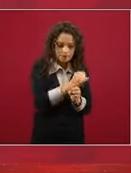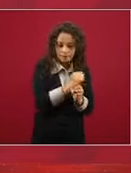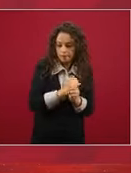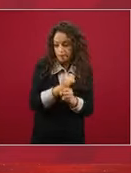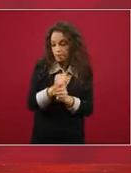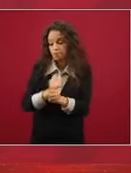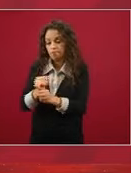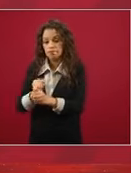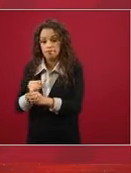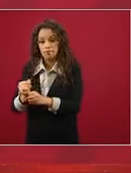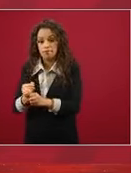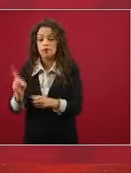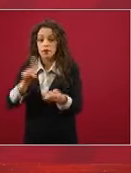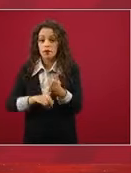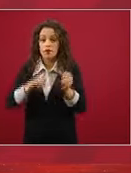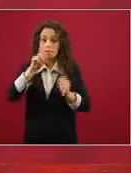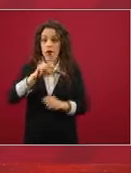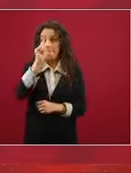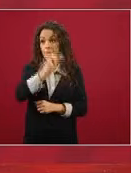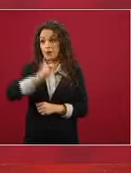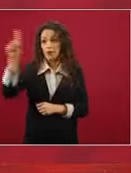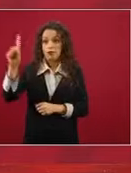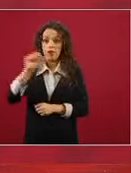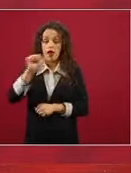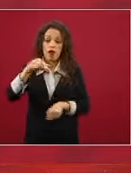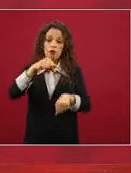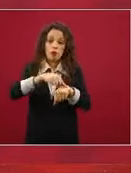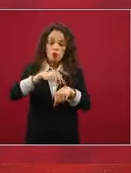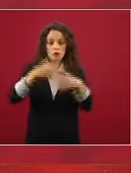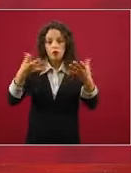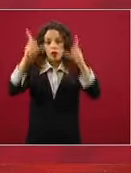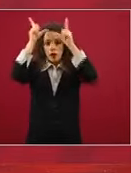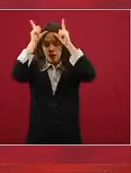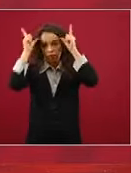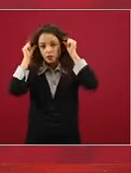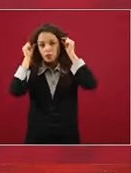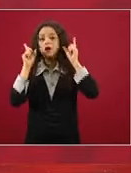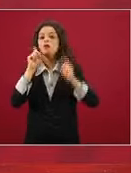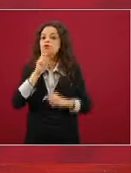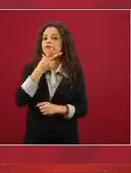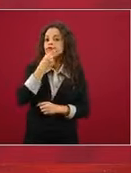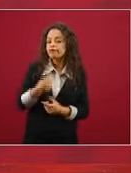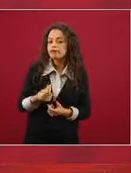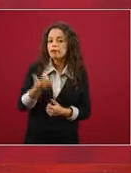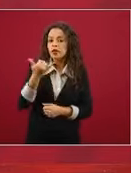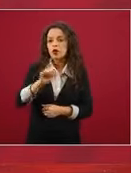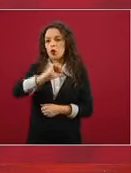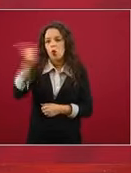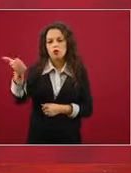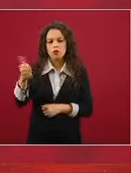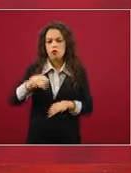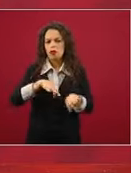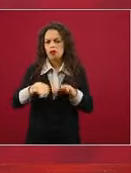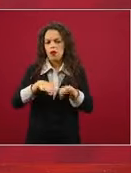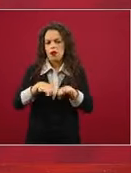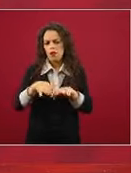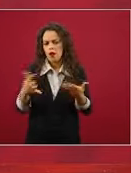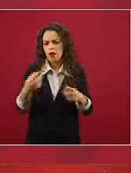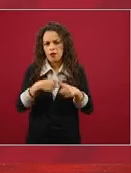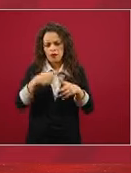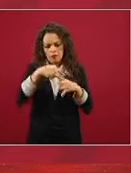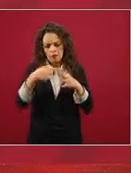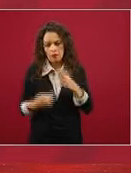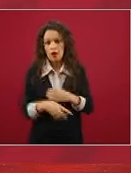generalmente son profesionistas de la salud, tanto médicos como enfermeras, enfermeros y otras profesiones que tienen una